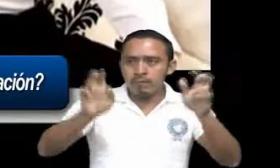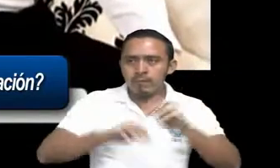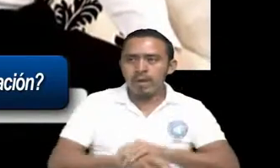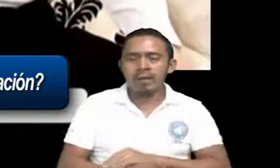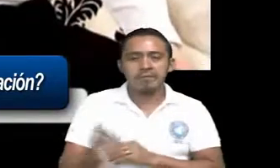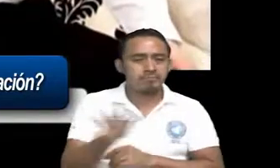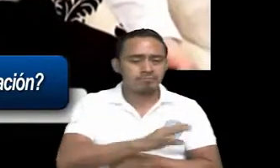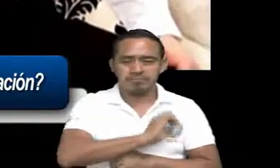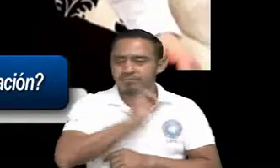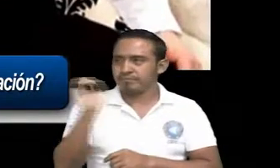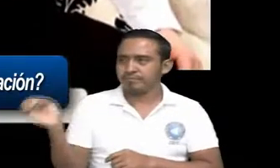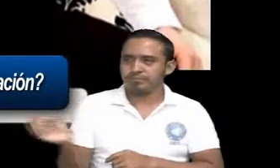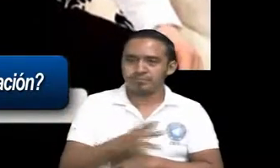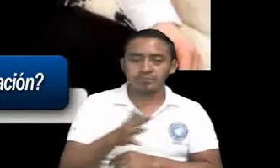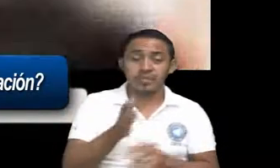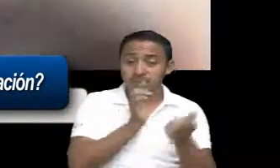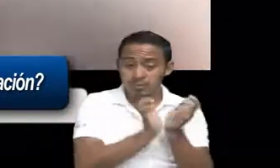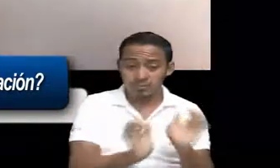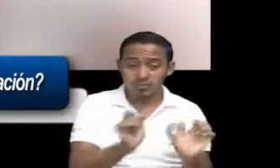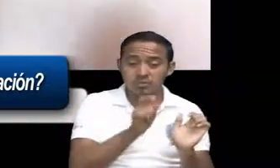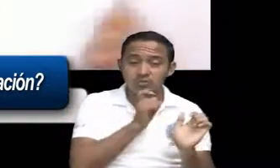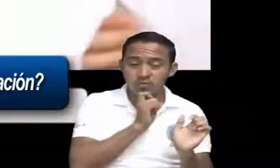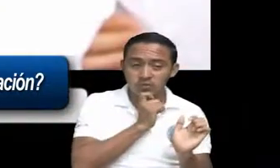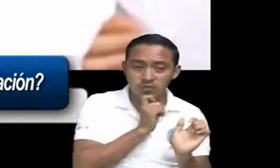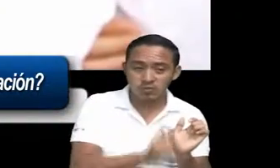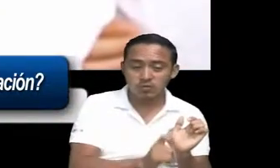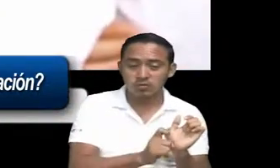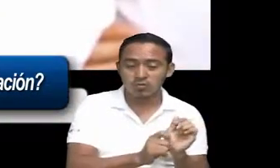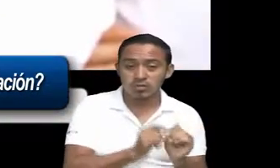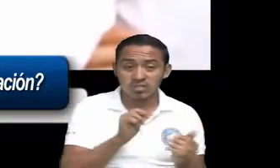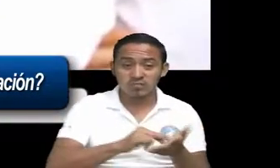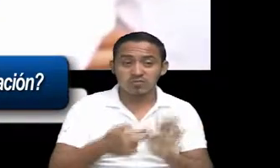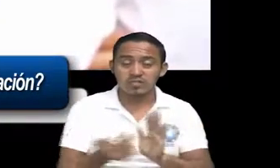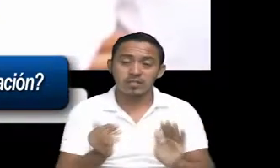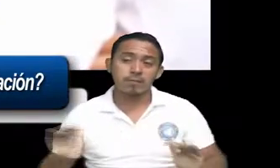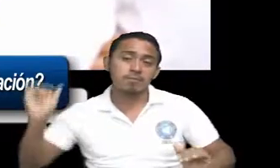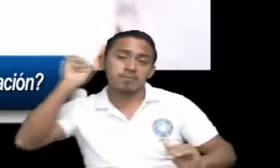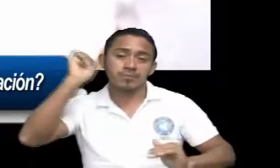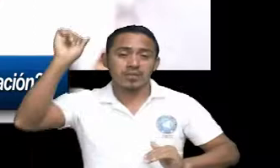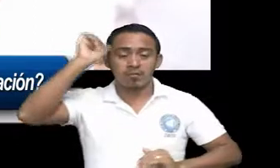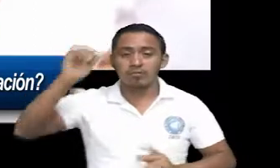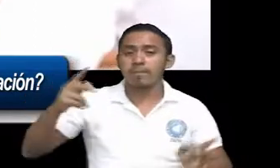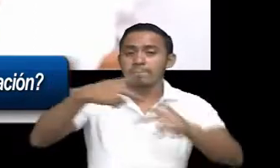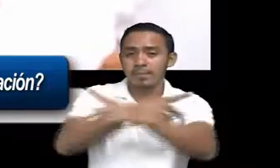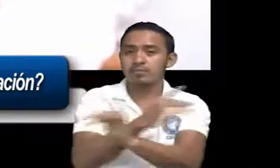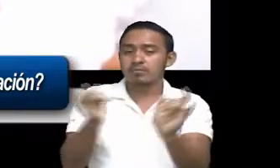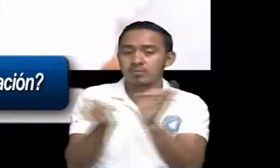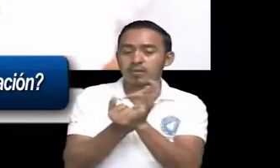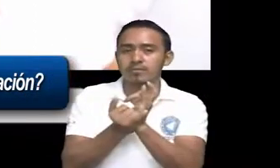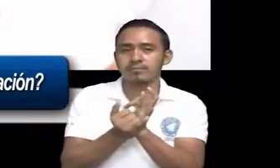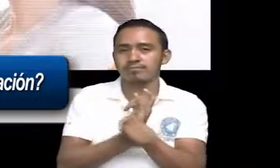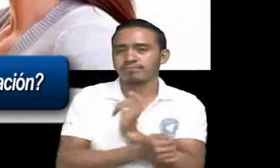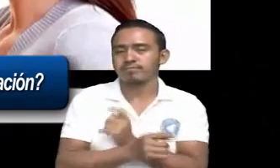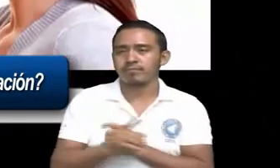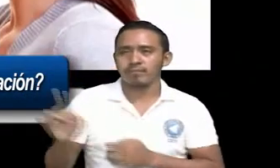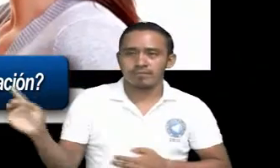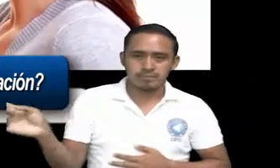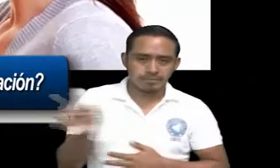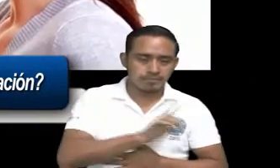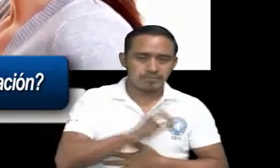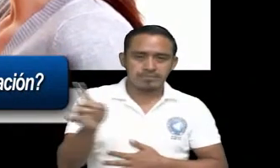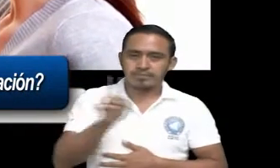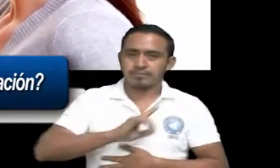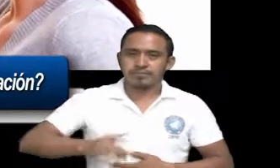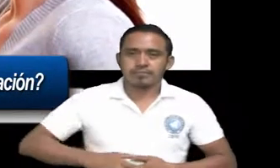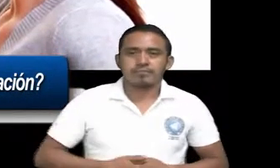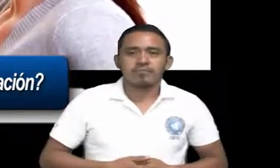descartamos eso, que el niño sea celoso o celosa con su hermanito, o que una persona tenga celos